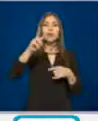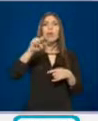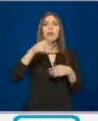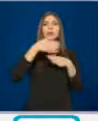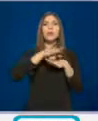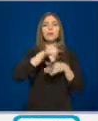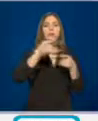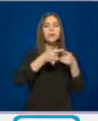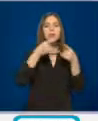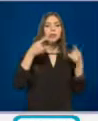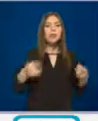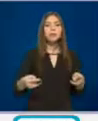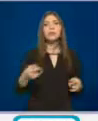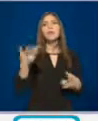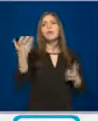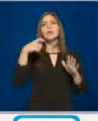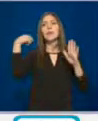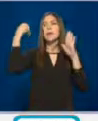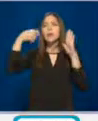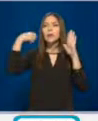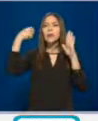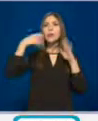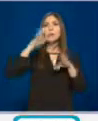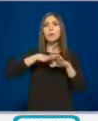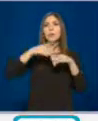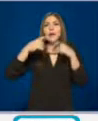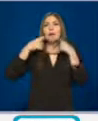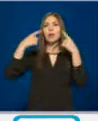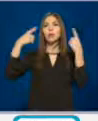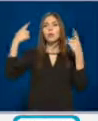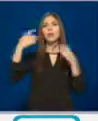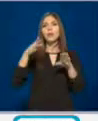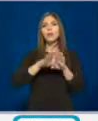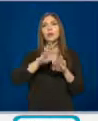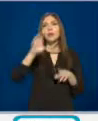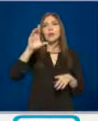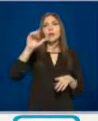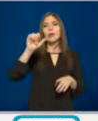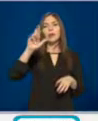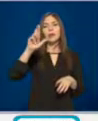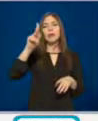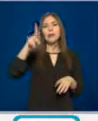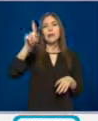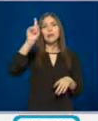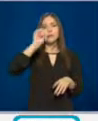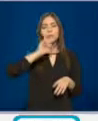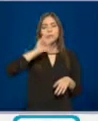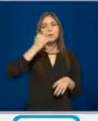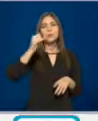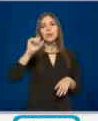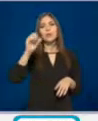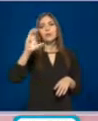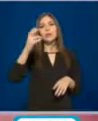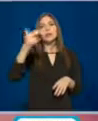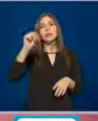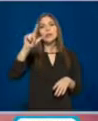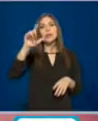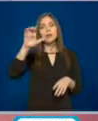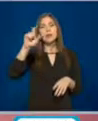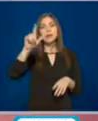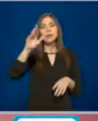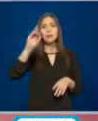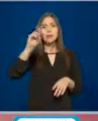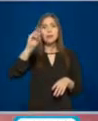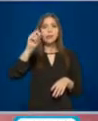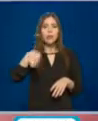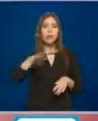historia, se han hecho películas. Sí. La más famosa es con Clark Gable y Charles Lofton, que es la Ok. más